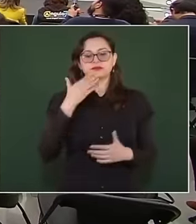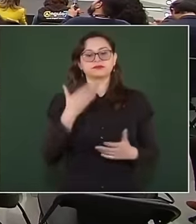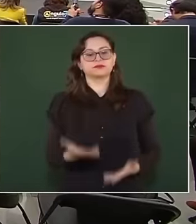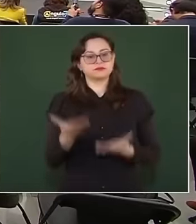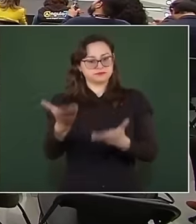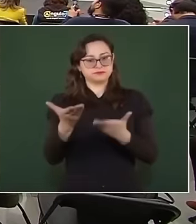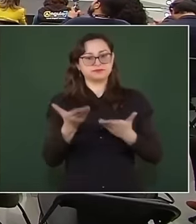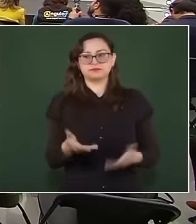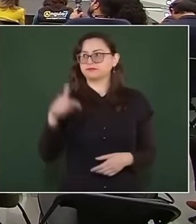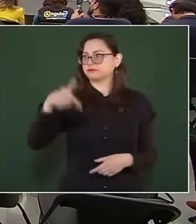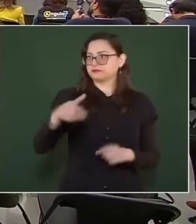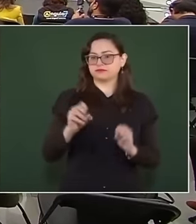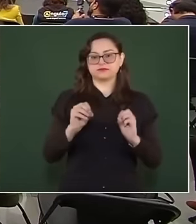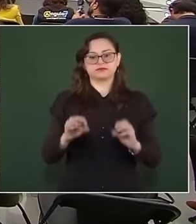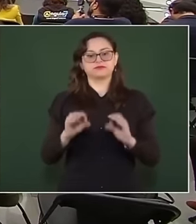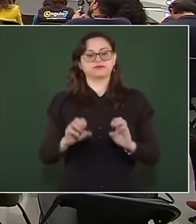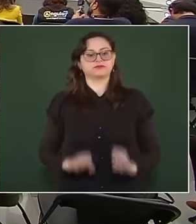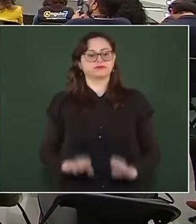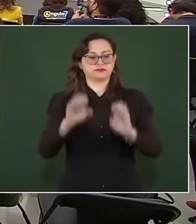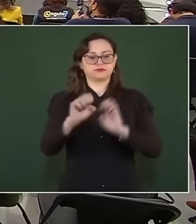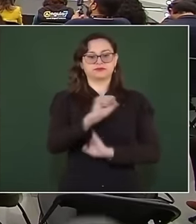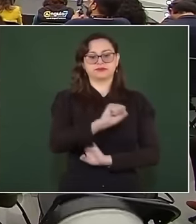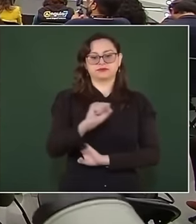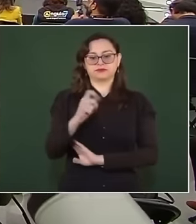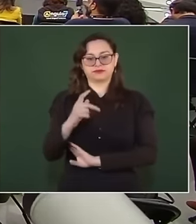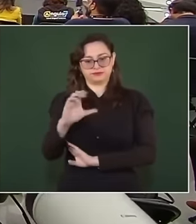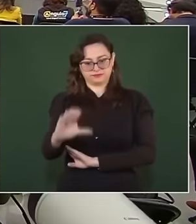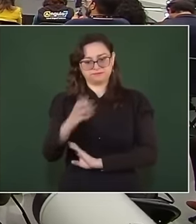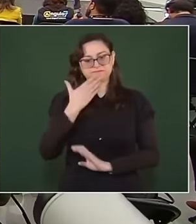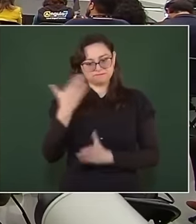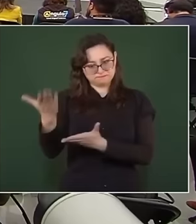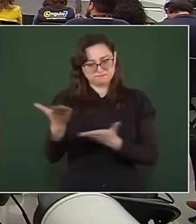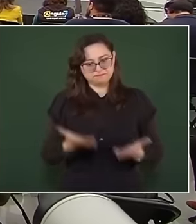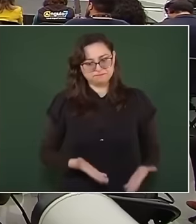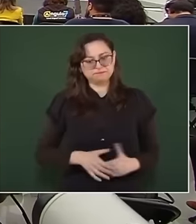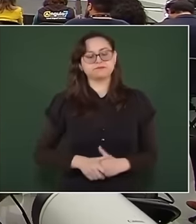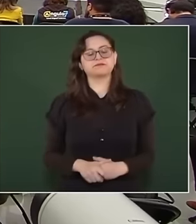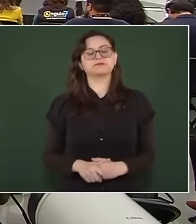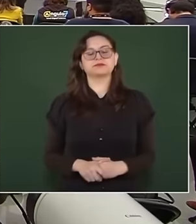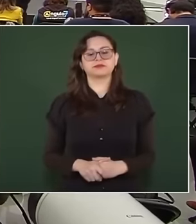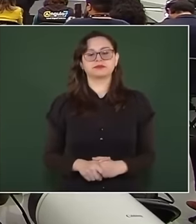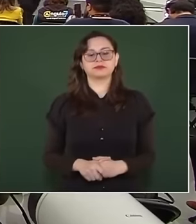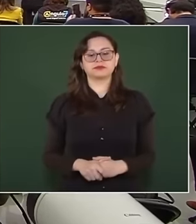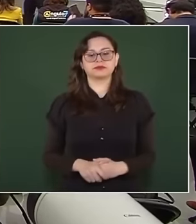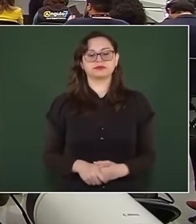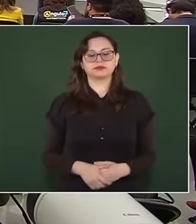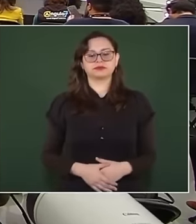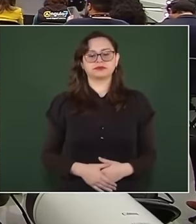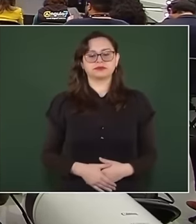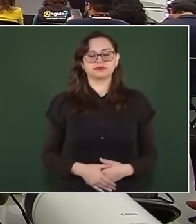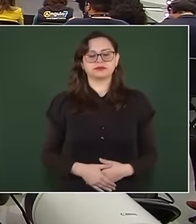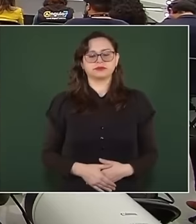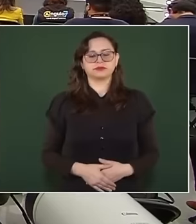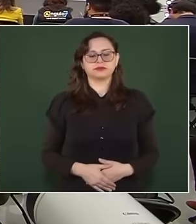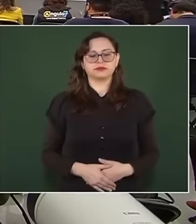instalaciones de la Secretaría de Seguridad y protección ciudadana estamos aquí reunidos como han visto por